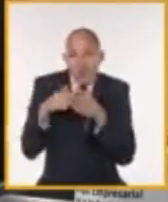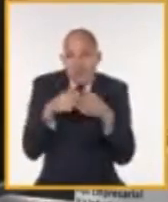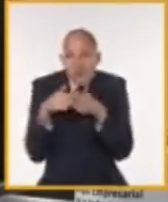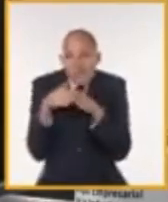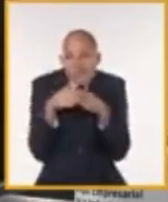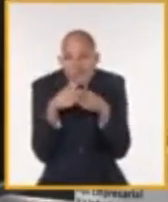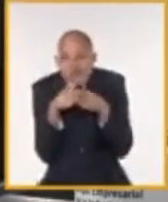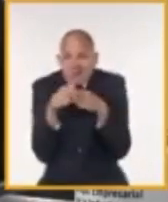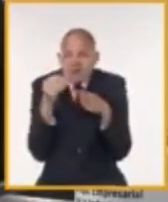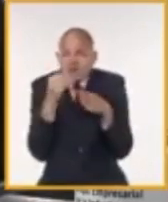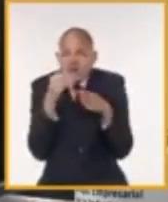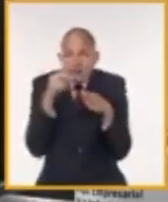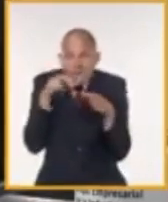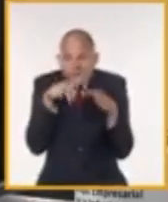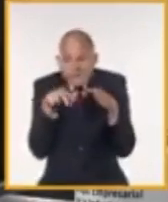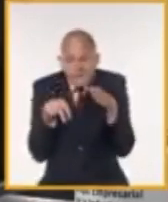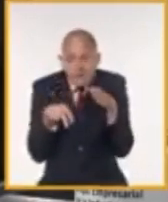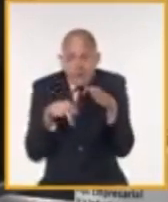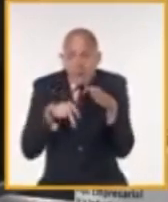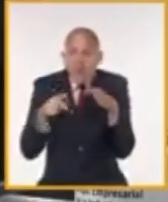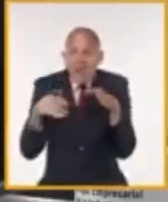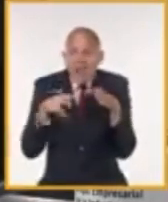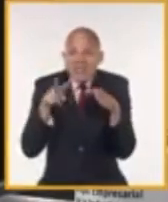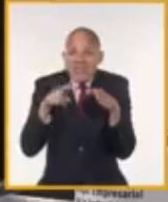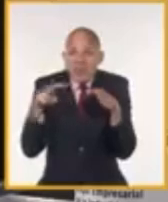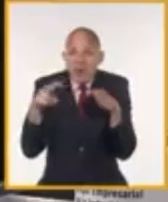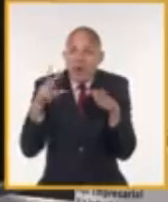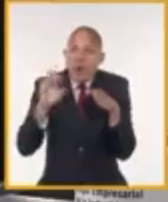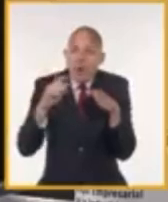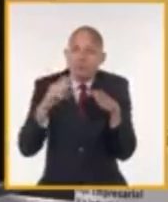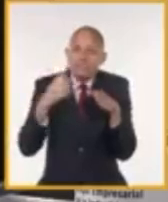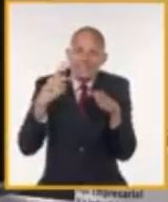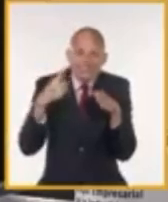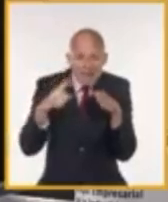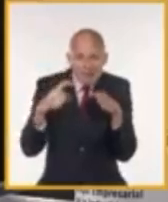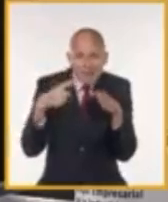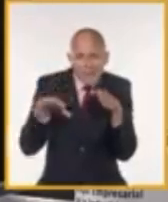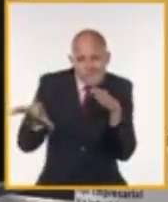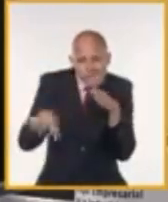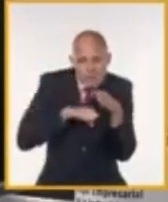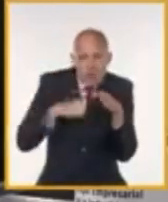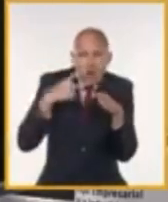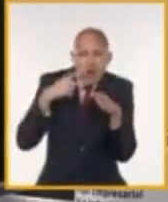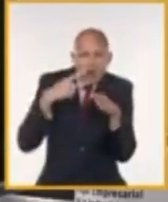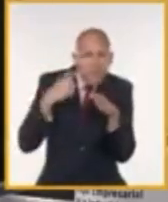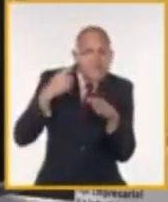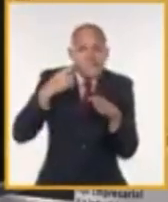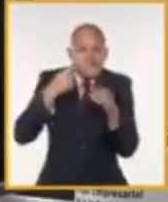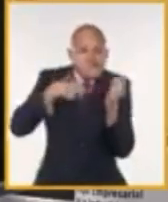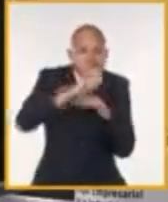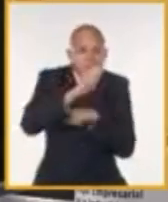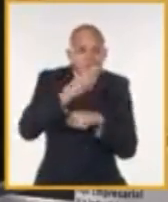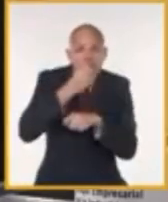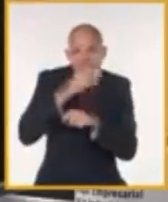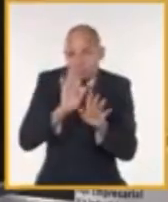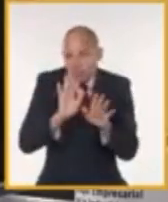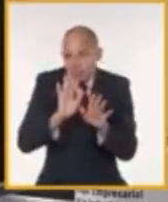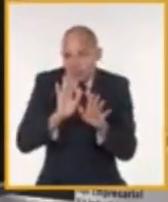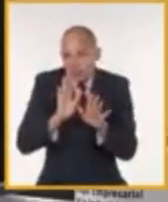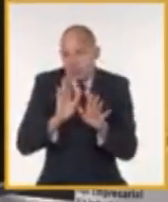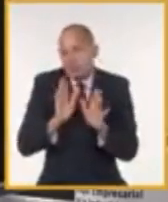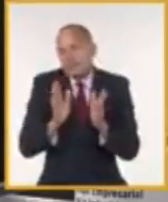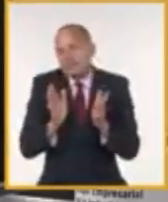alguna medida darle solución a esto, necesita un trabajo preventivo en profundidad, fundamentalmente, pero también